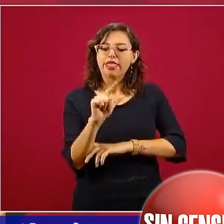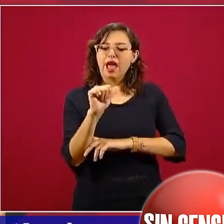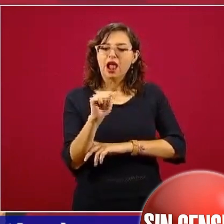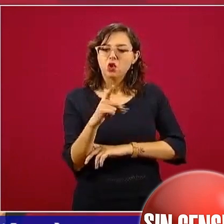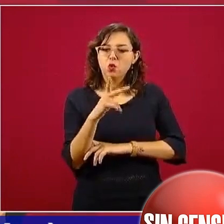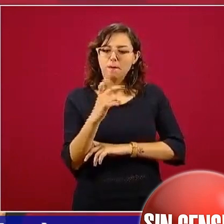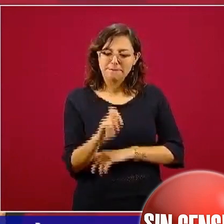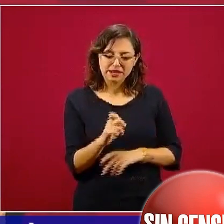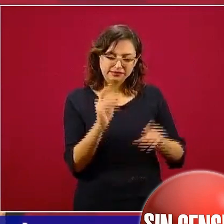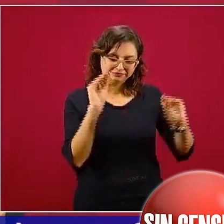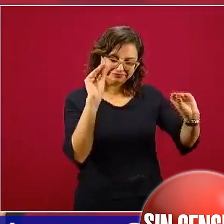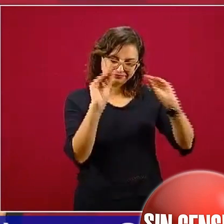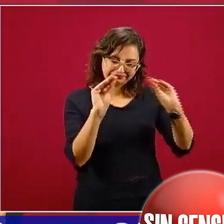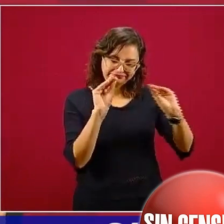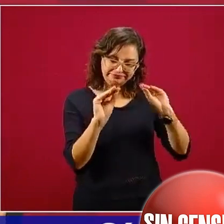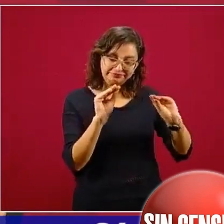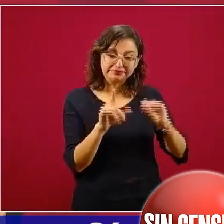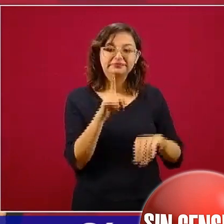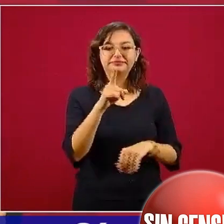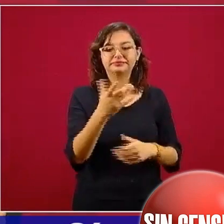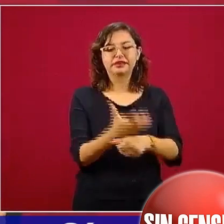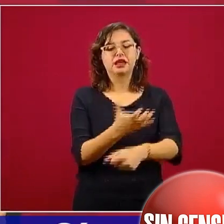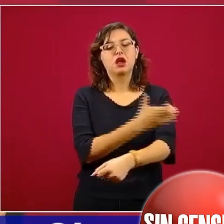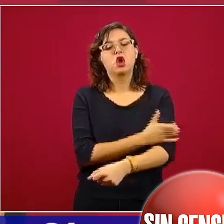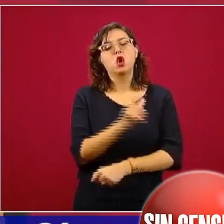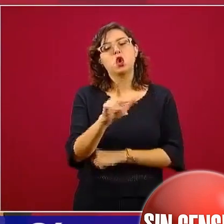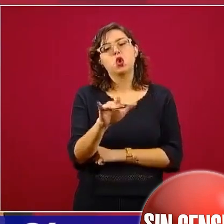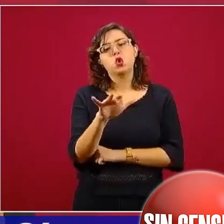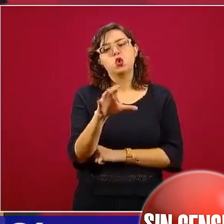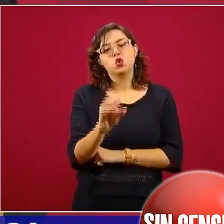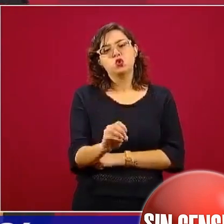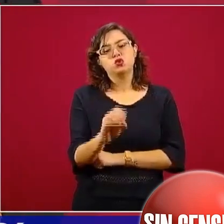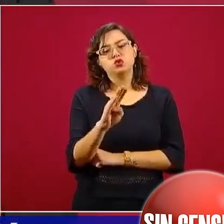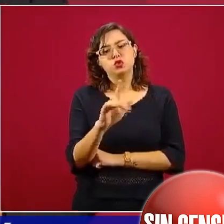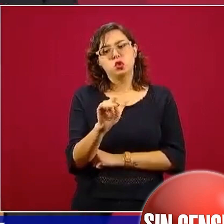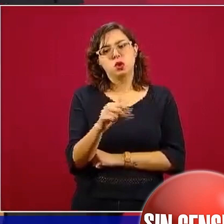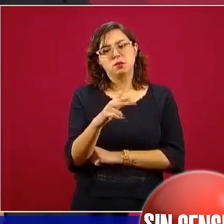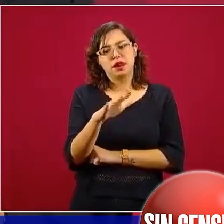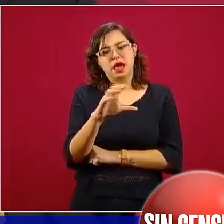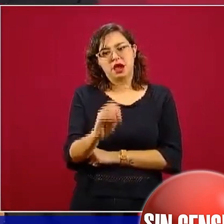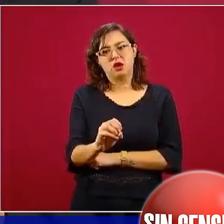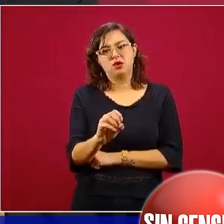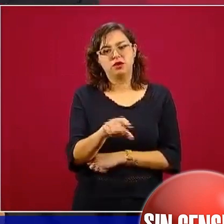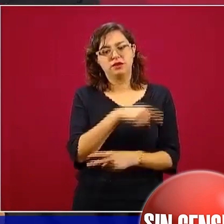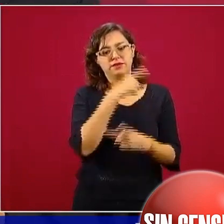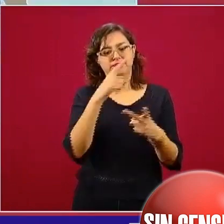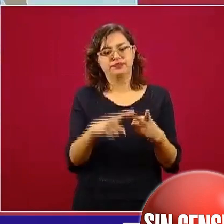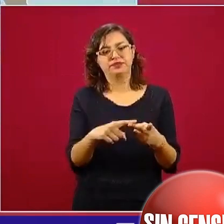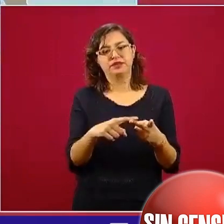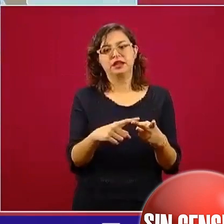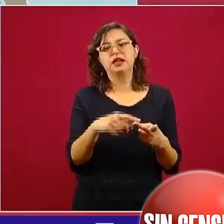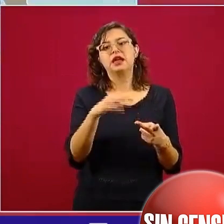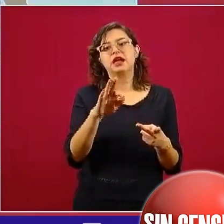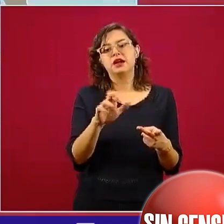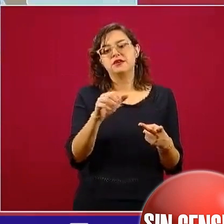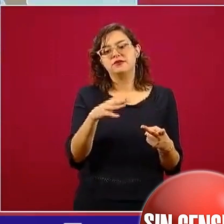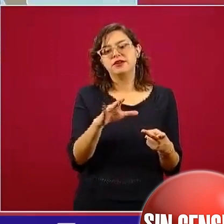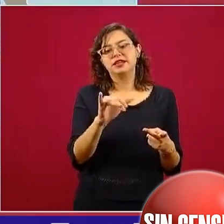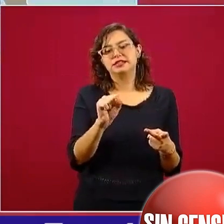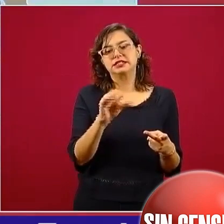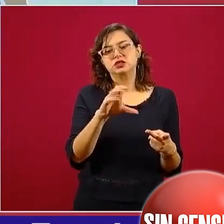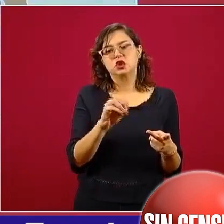y ahí está con él Lucio Blanco, y ahí está jovencito Francisco J. Mújica y